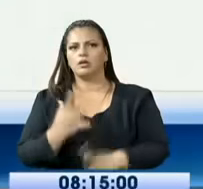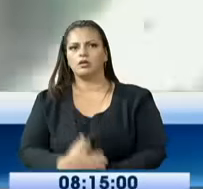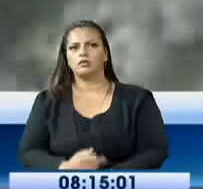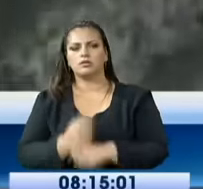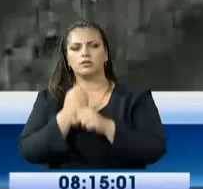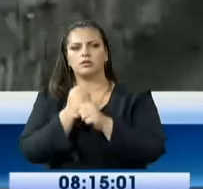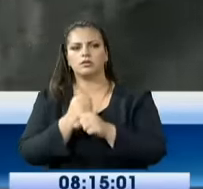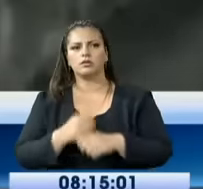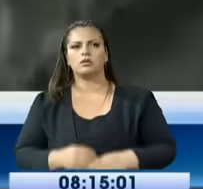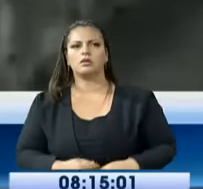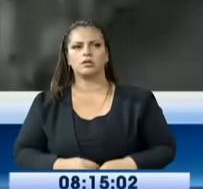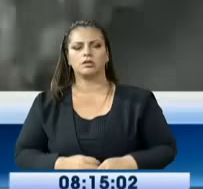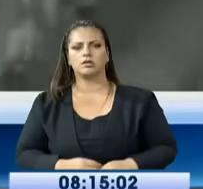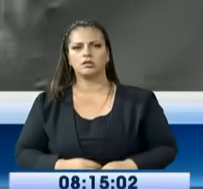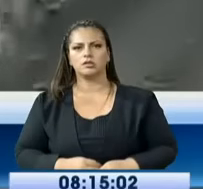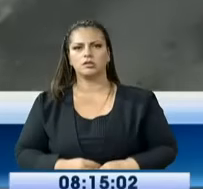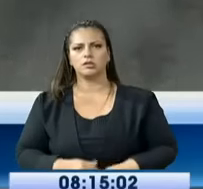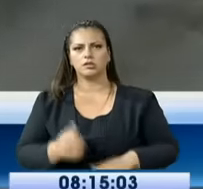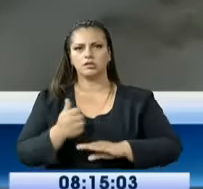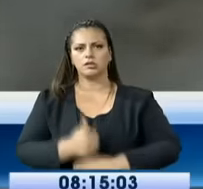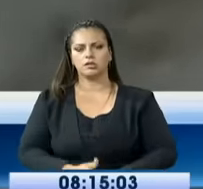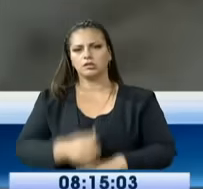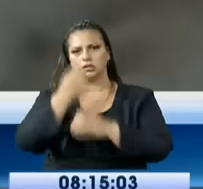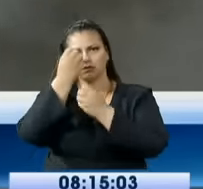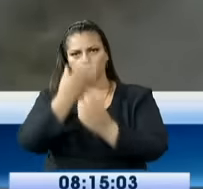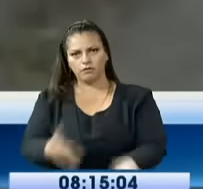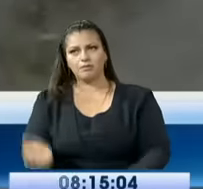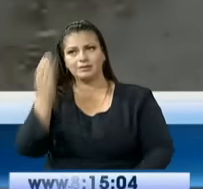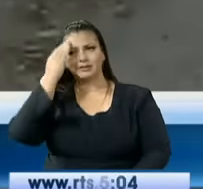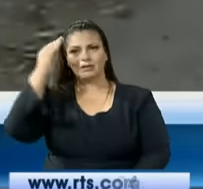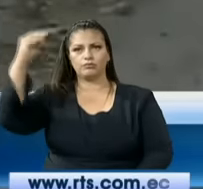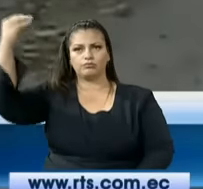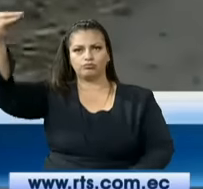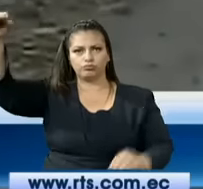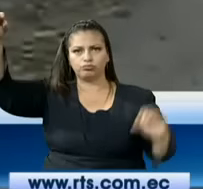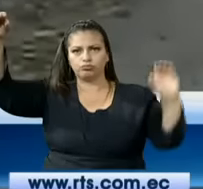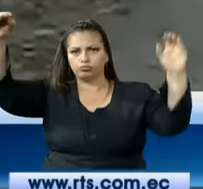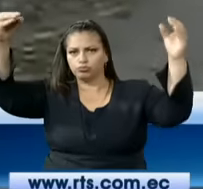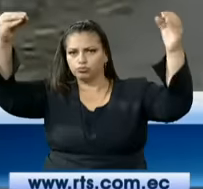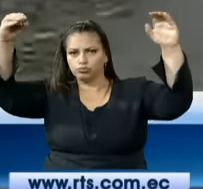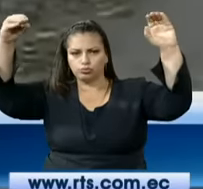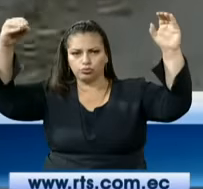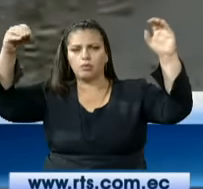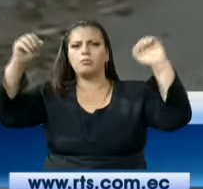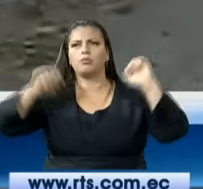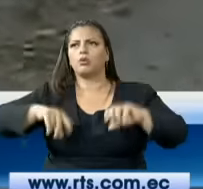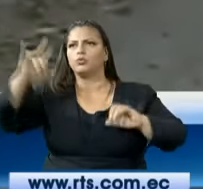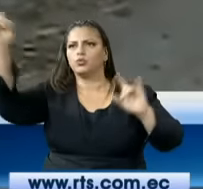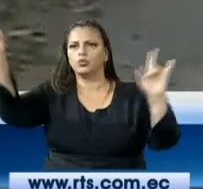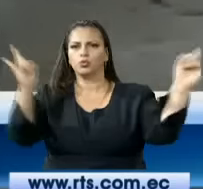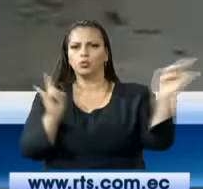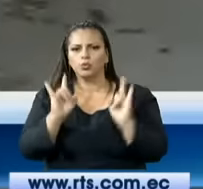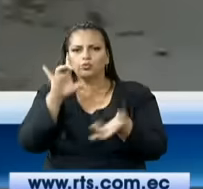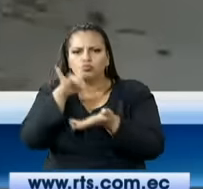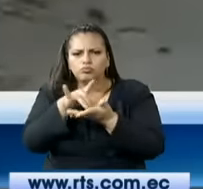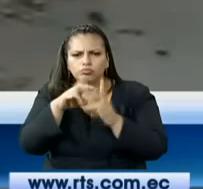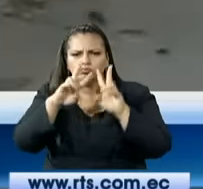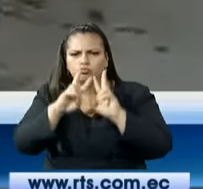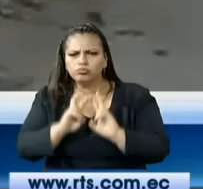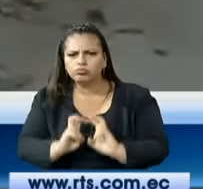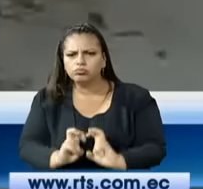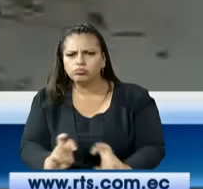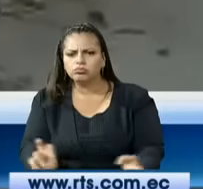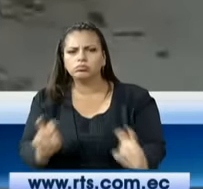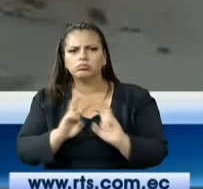¿no? Según las autoridades, se utilizarían las imágenes captadas por las cámaras de seguridad de la zona para identificar a las personas